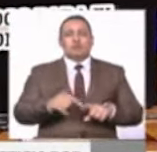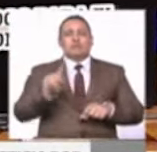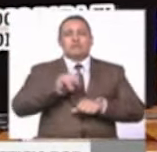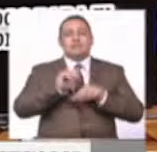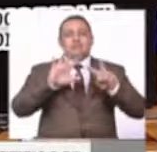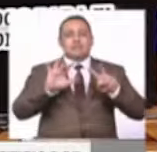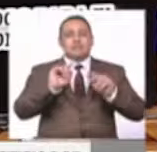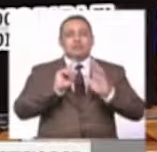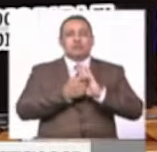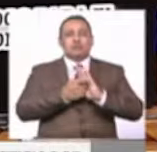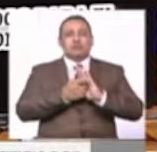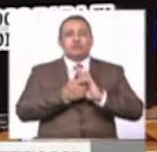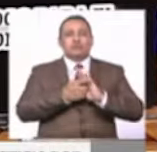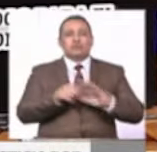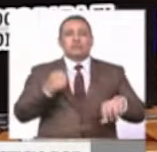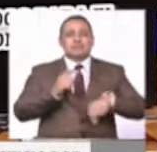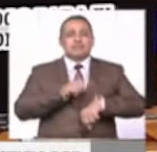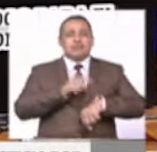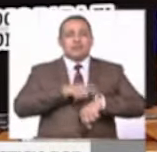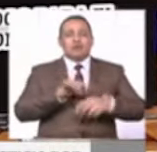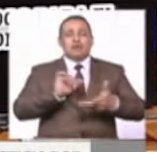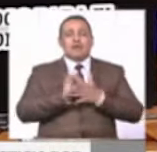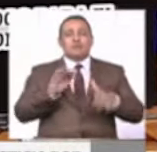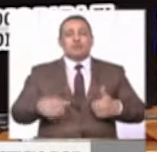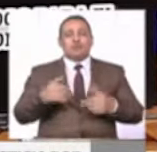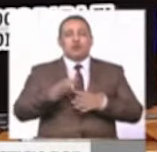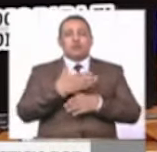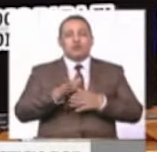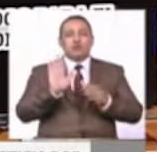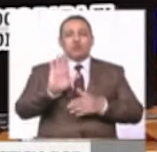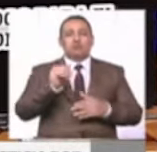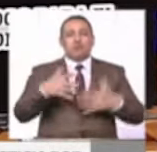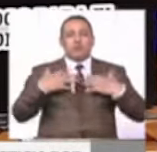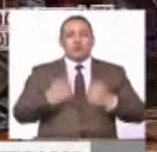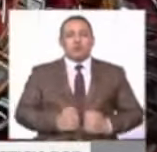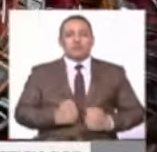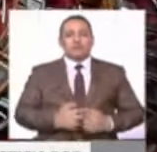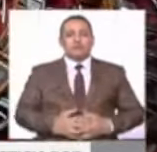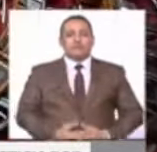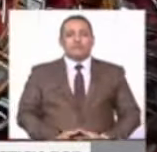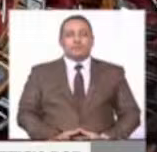17 minutos tiempo que podrá compartir con su